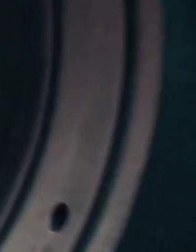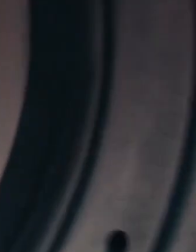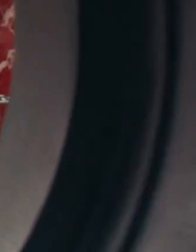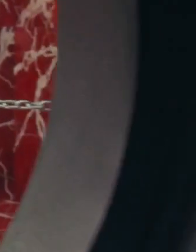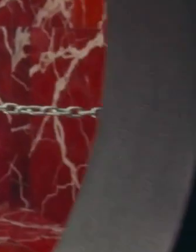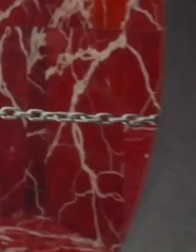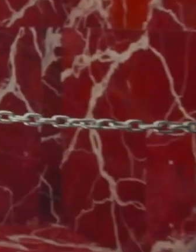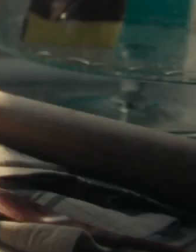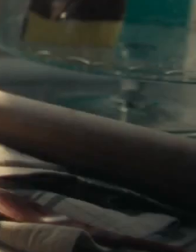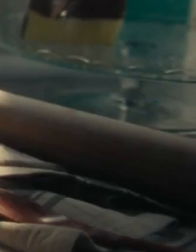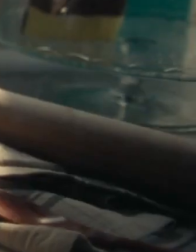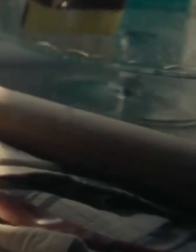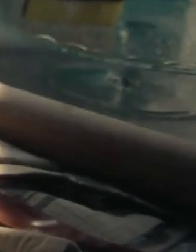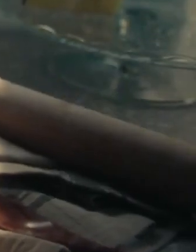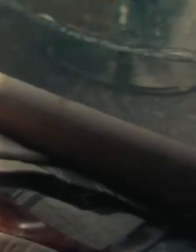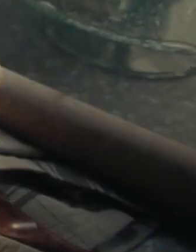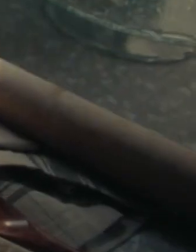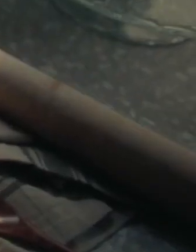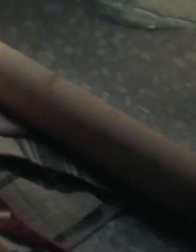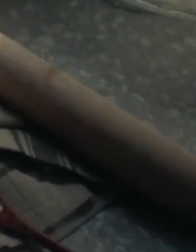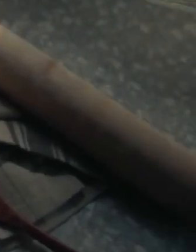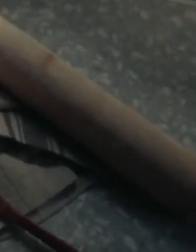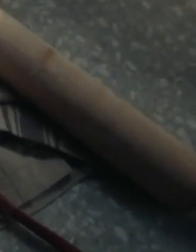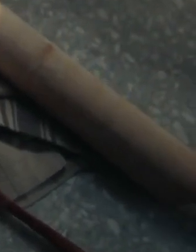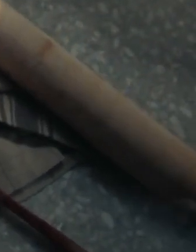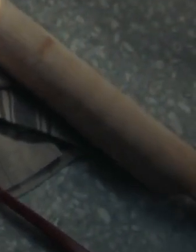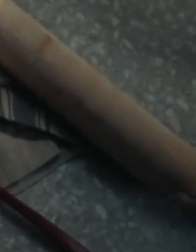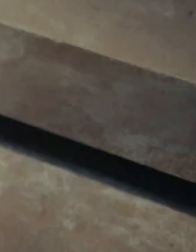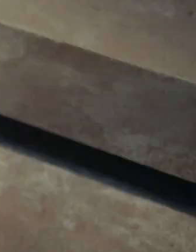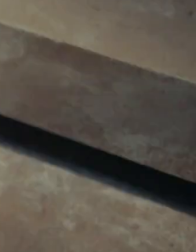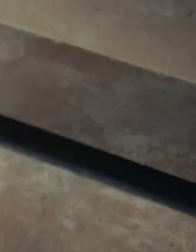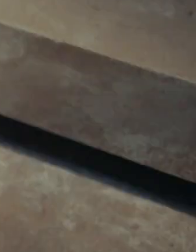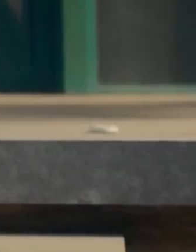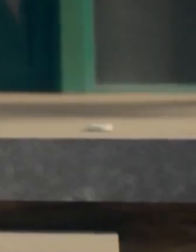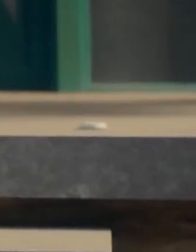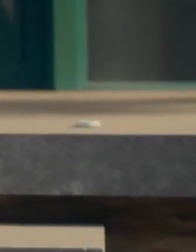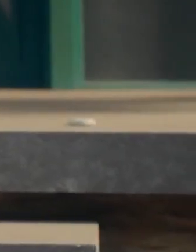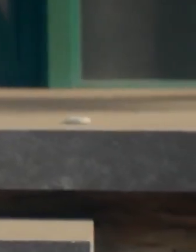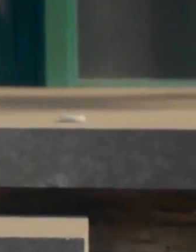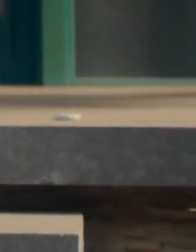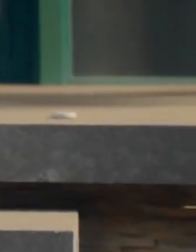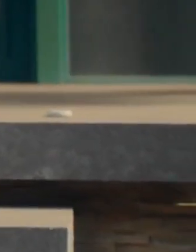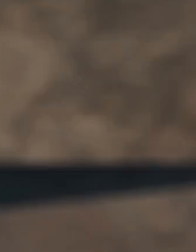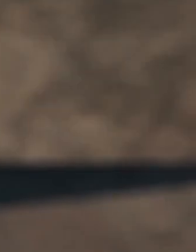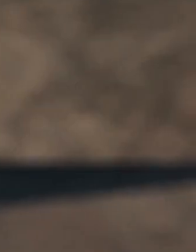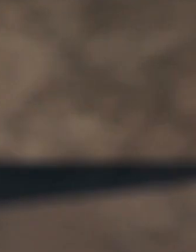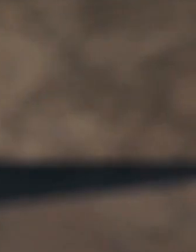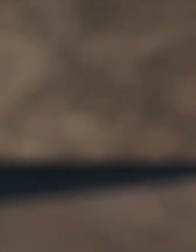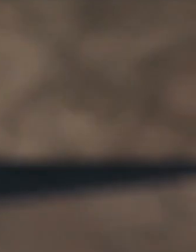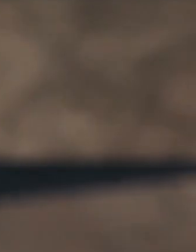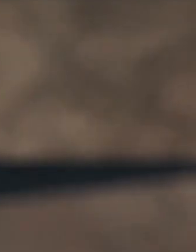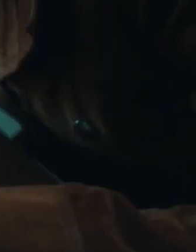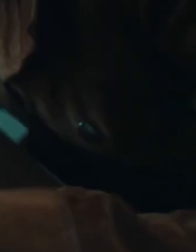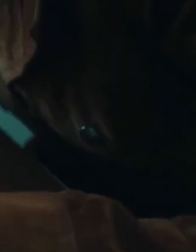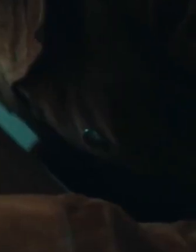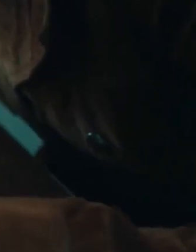En Pascual hemos creado algo que escapa a cualquier definición. Imagina un batido que recuerda a un helado, pero que parece una suave crema con